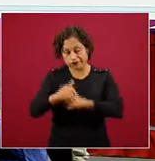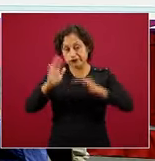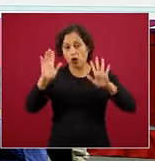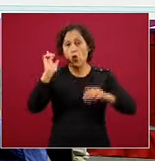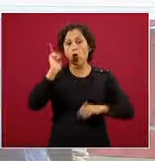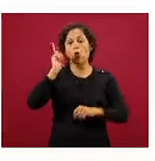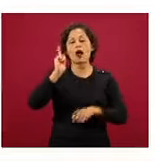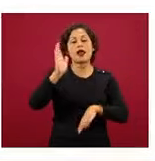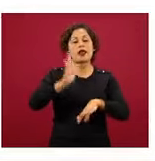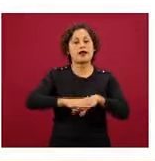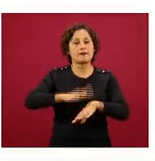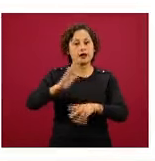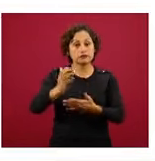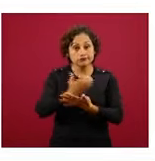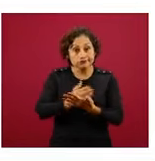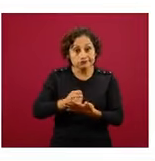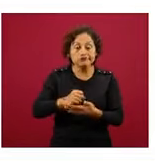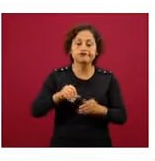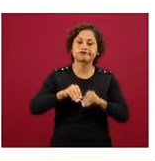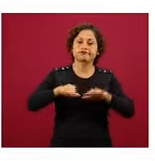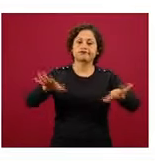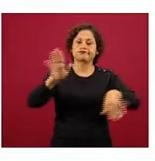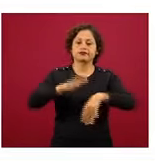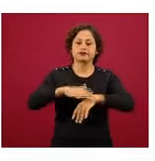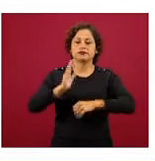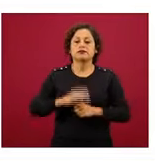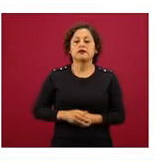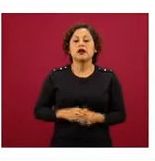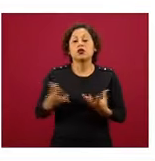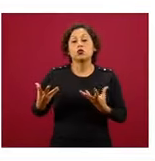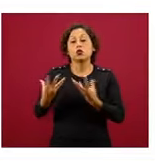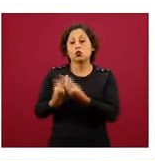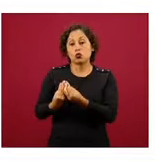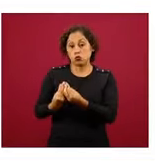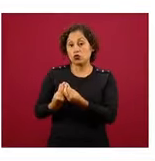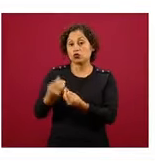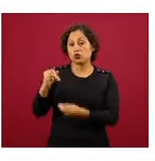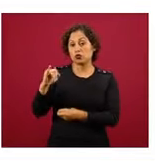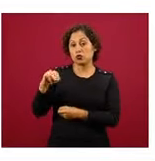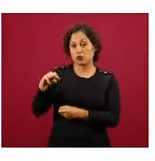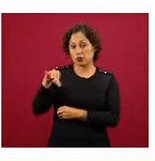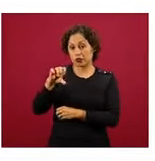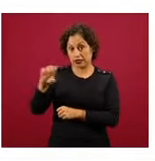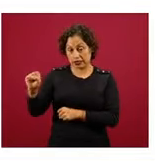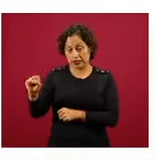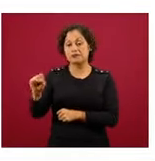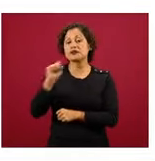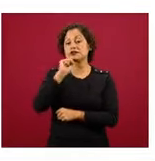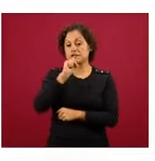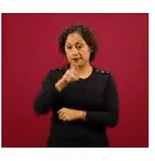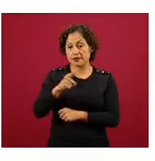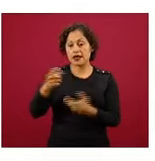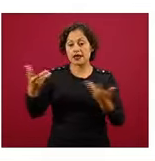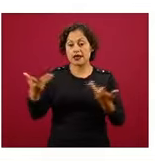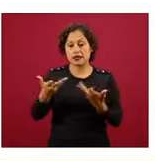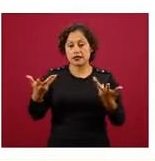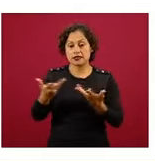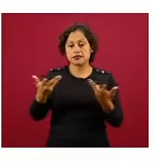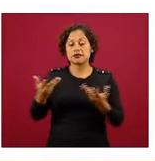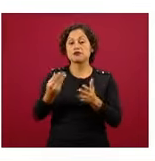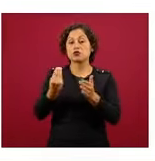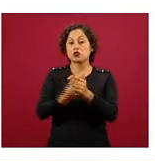Simultáneamente antes de este curso, desarrollamos junto con el Seguro Social un primer, que le llamamos MOOC, un curso